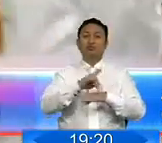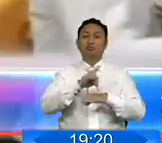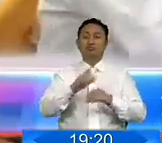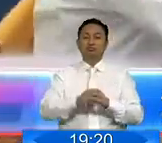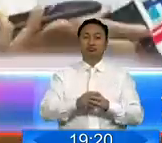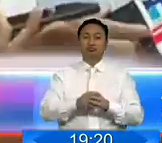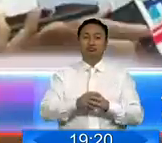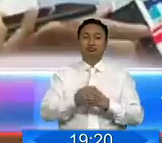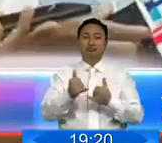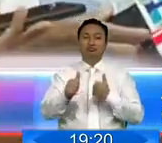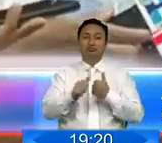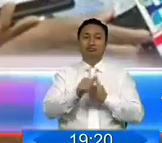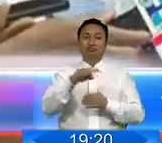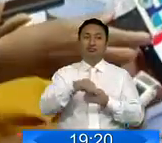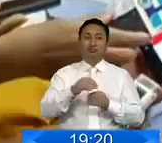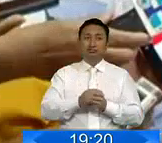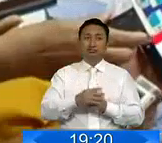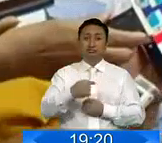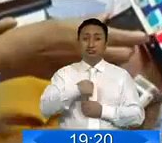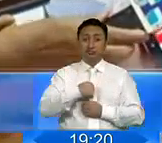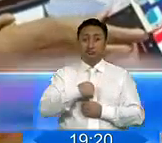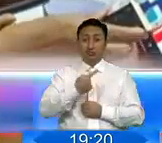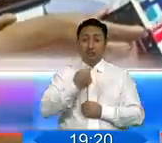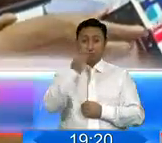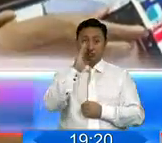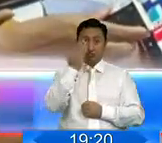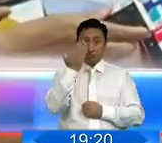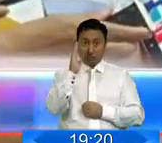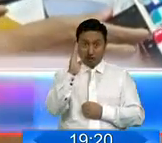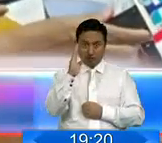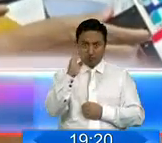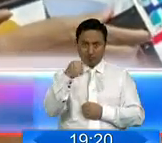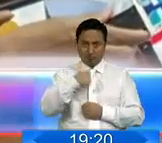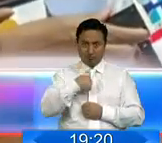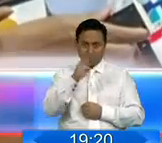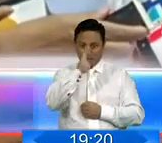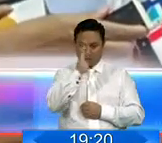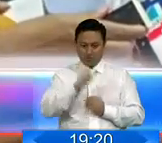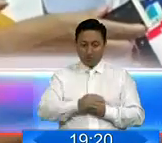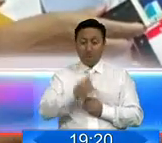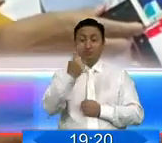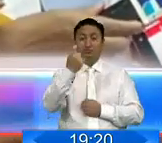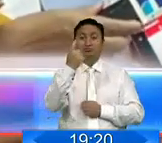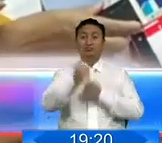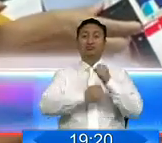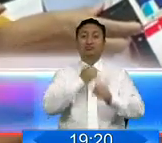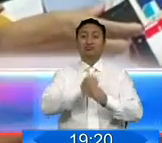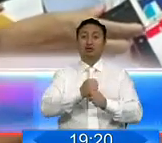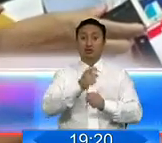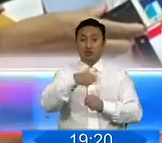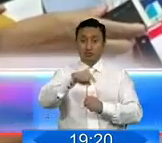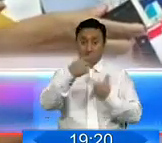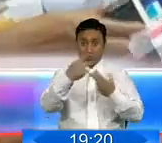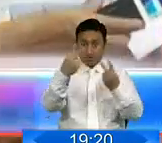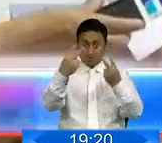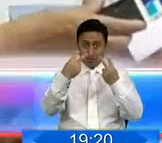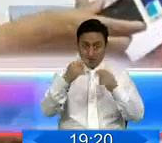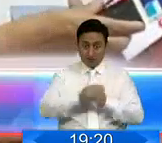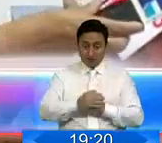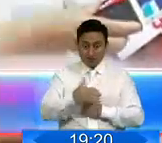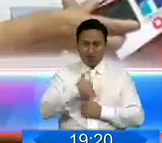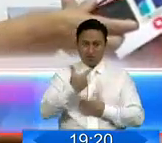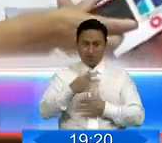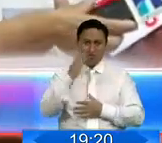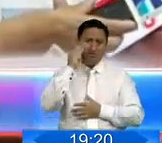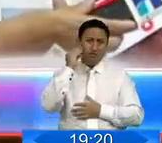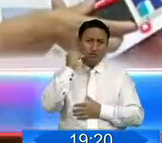coyuntura electoral. Yo no soy de doble discurso, señores. Yo he demostrado a lo largo de 11 años de mi vida que es lo que ustedes han podido ver. Y tengo